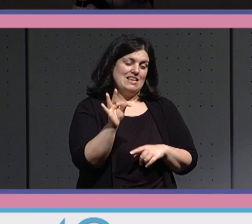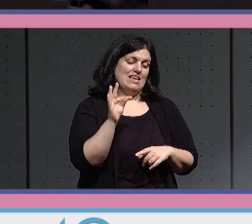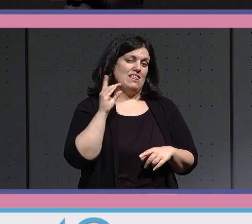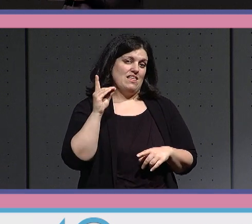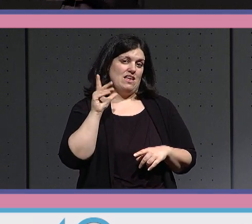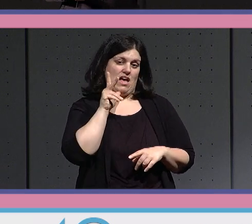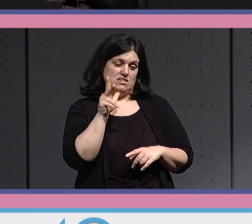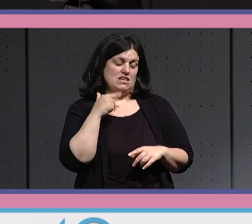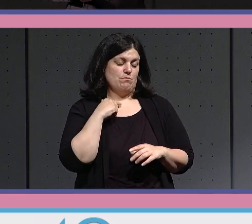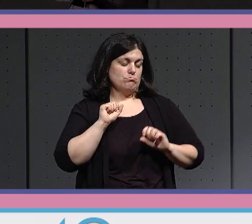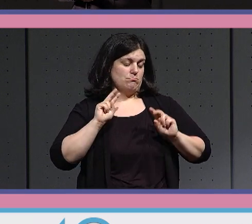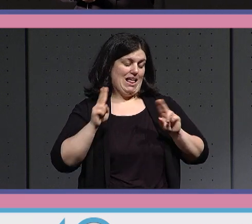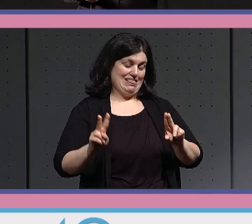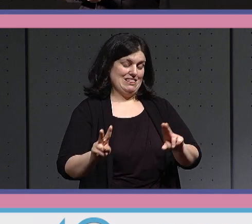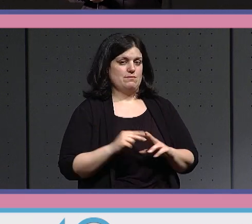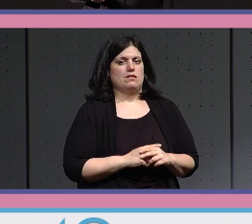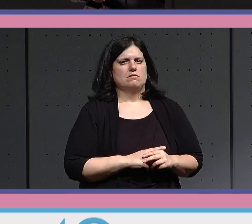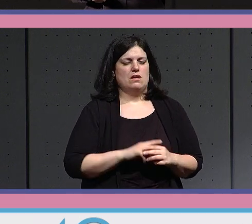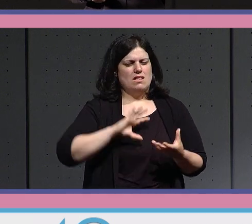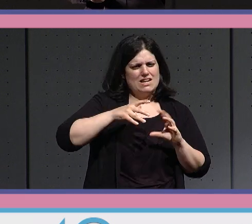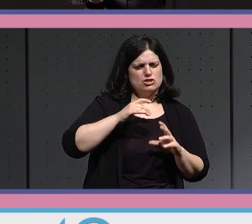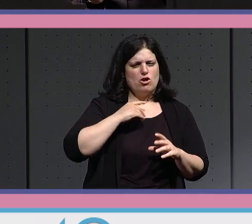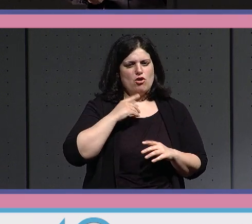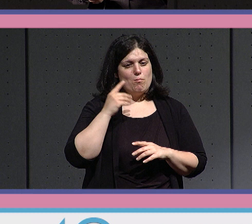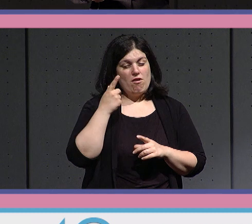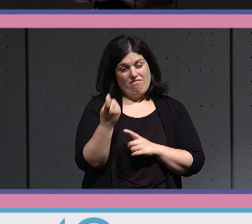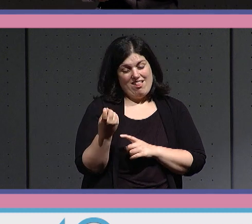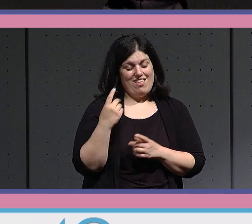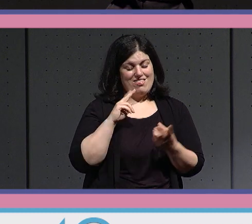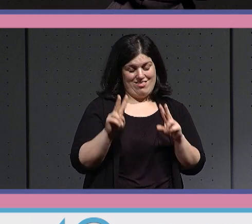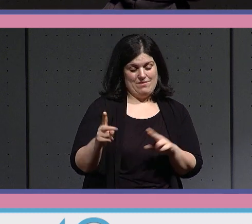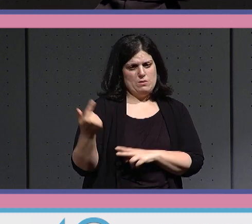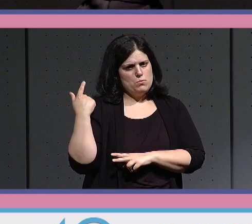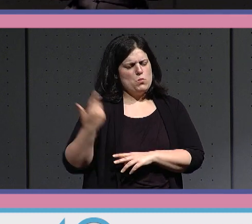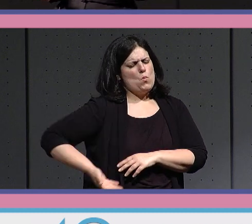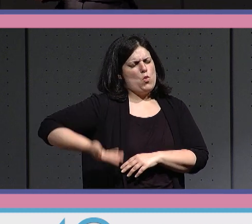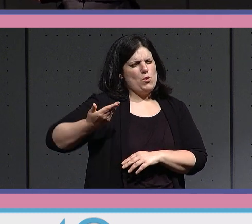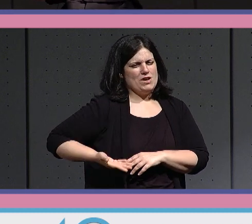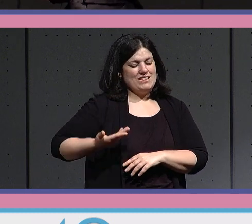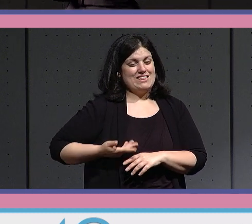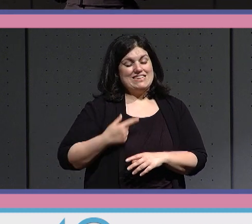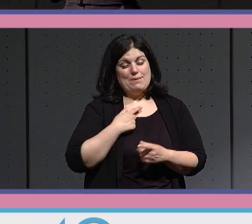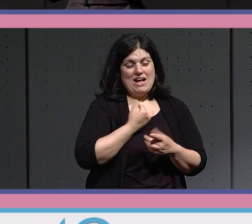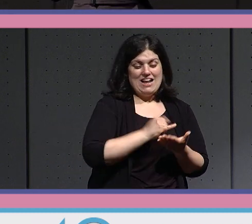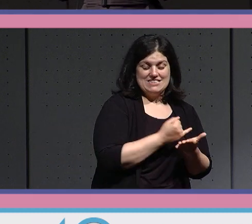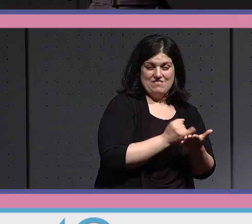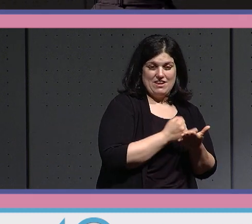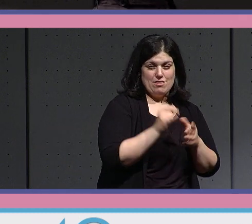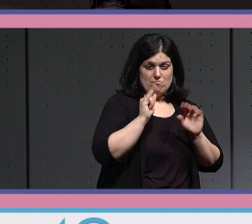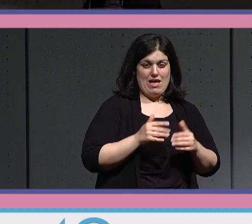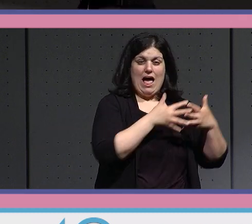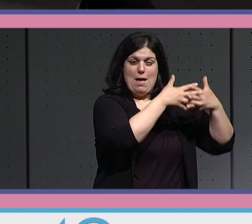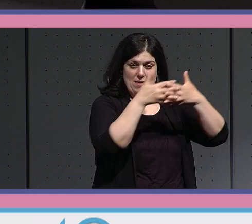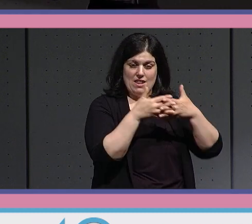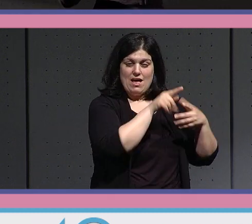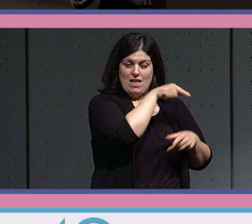Es muy importante y ha sido una enorme ventaja de la nueva clasificación americana de enfermedades el que se empiece a reconocer